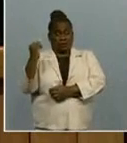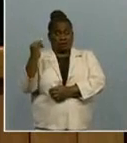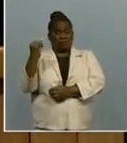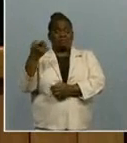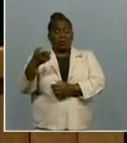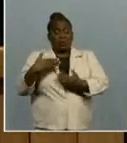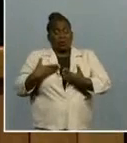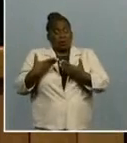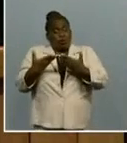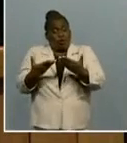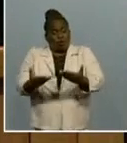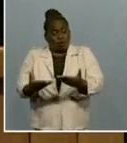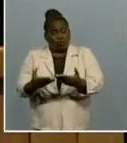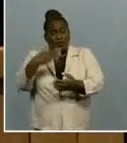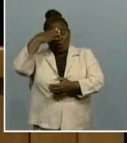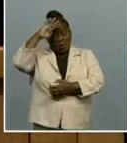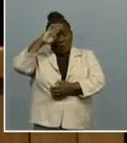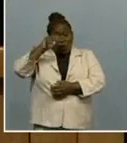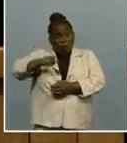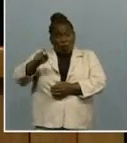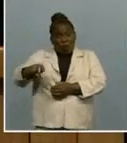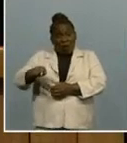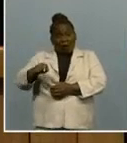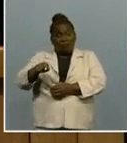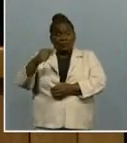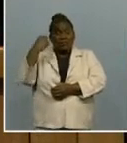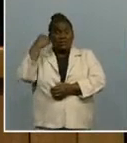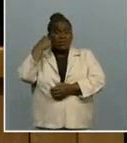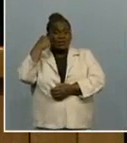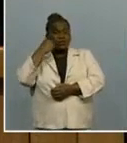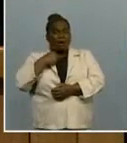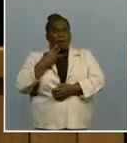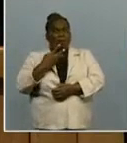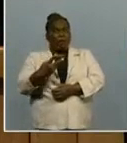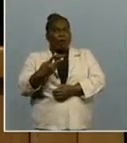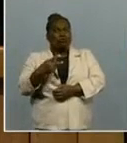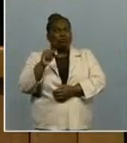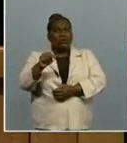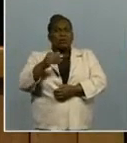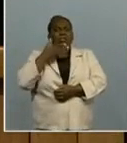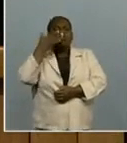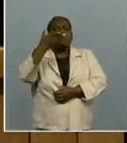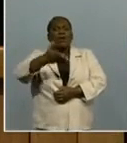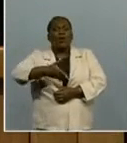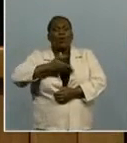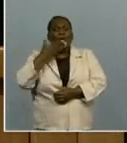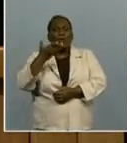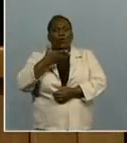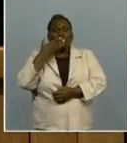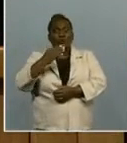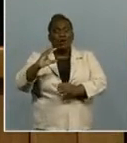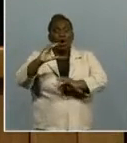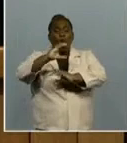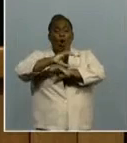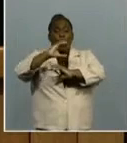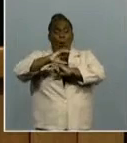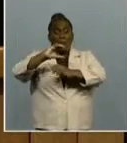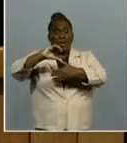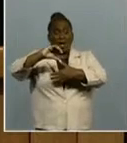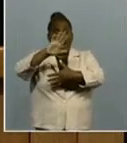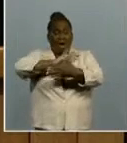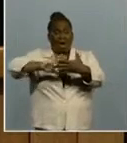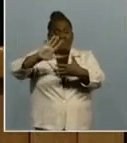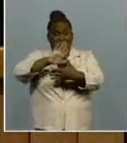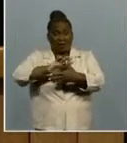profundo orgullo los cubanos escuchamos su voz emocionada y su discurso preciso en la cumbre de las américas en